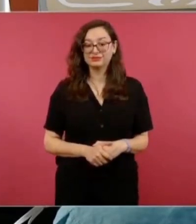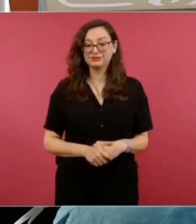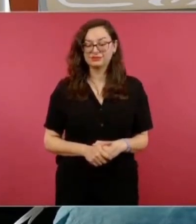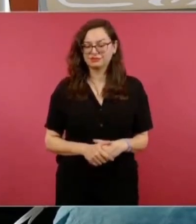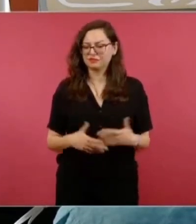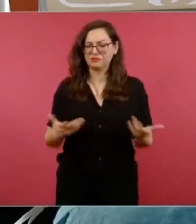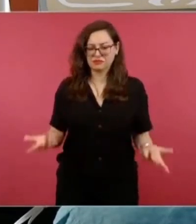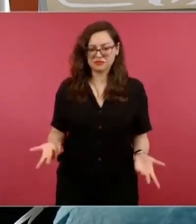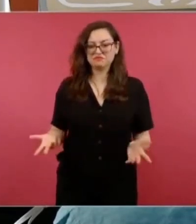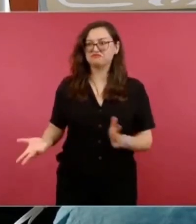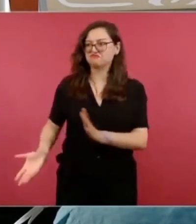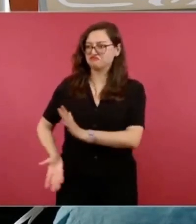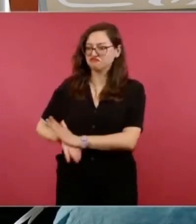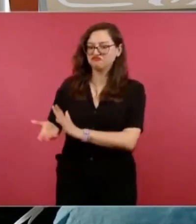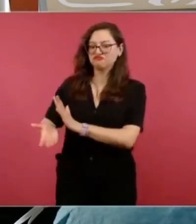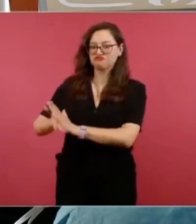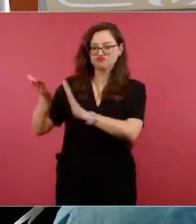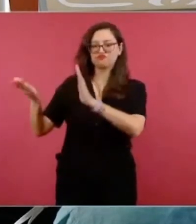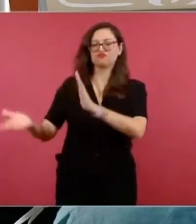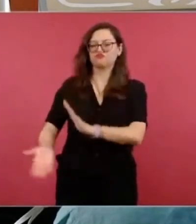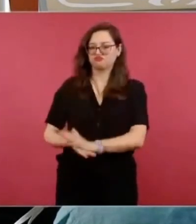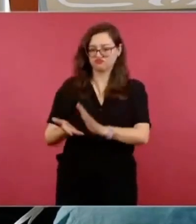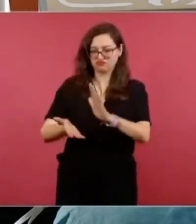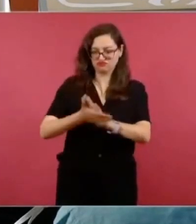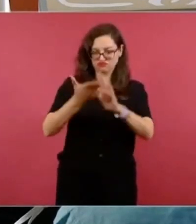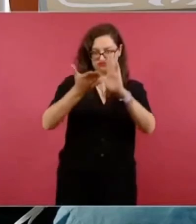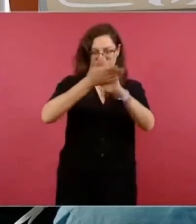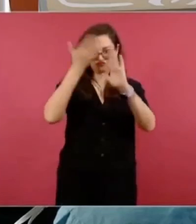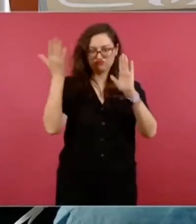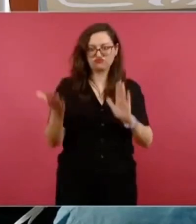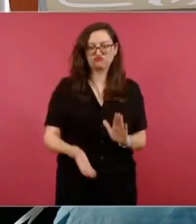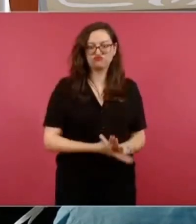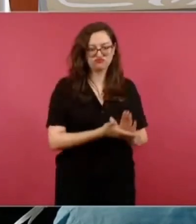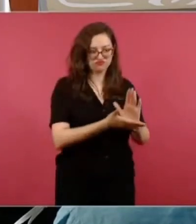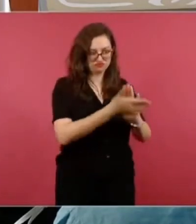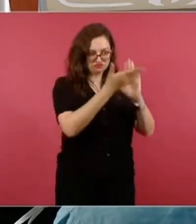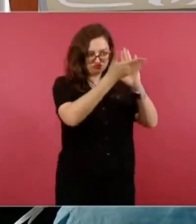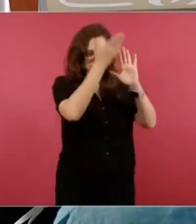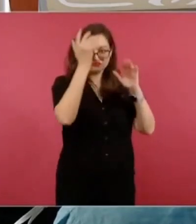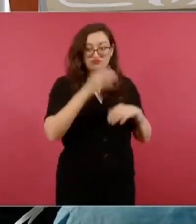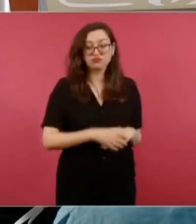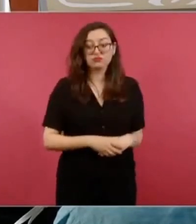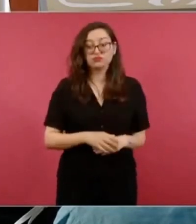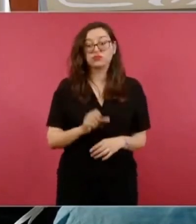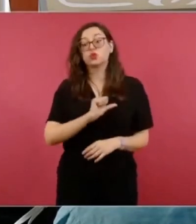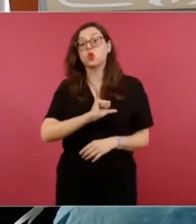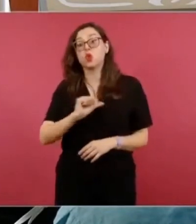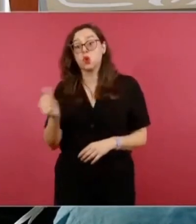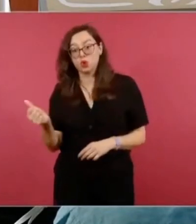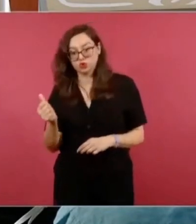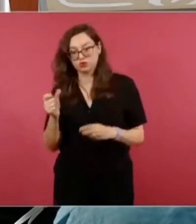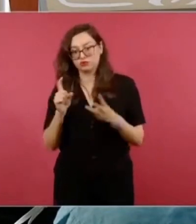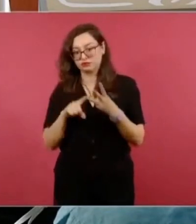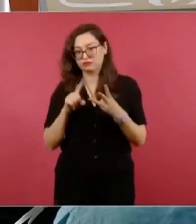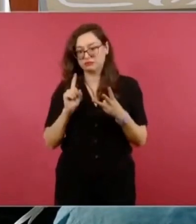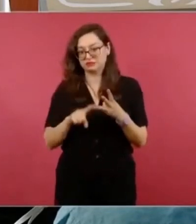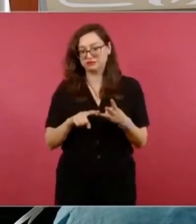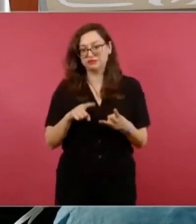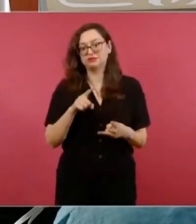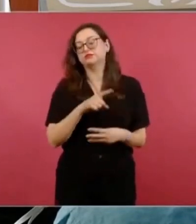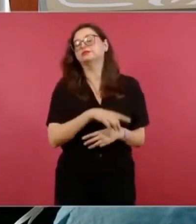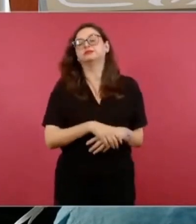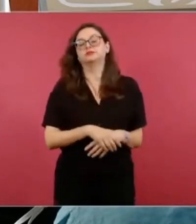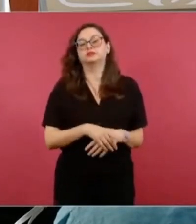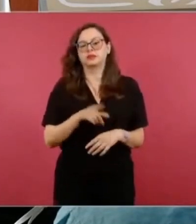muchísimas obras. Te voy a poner otro ejemplo porque esto no es conocido. En 6 sexenios, y lo